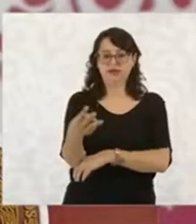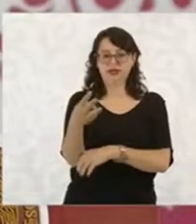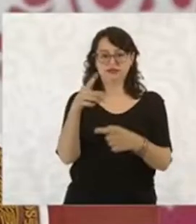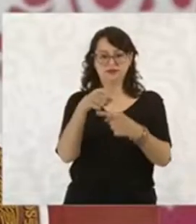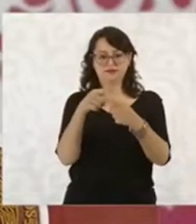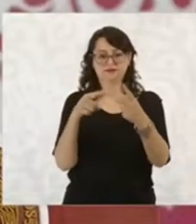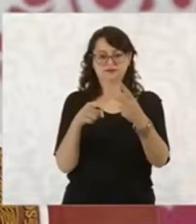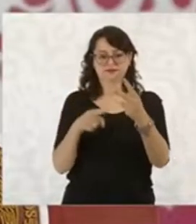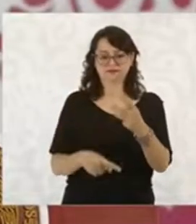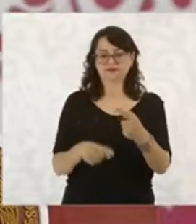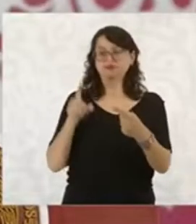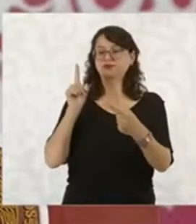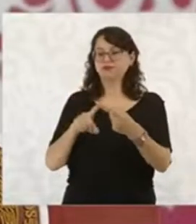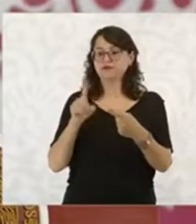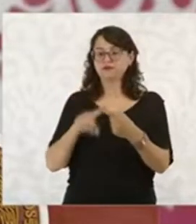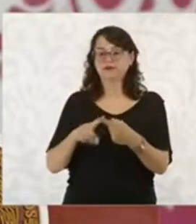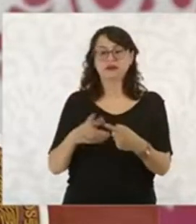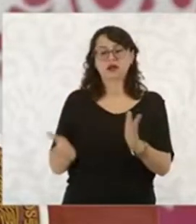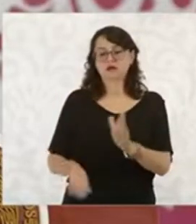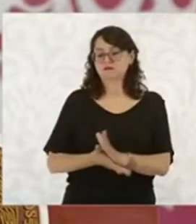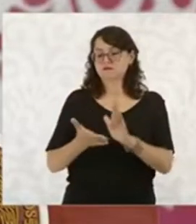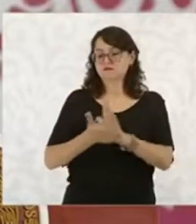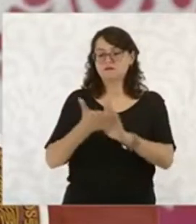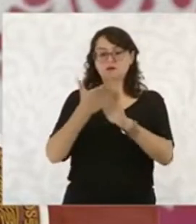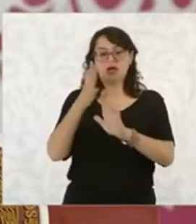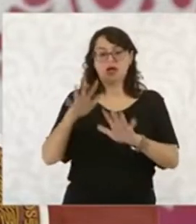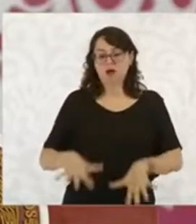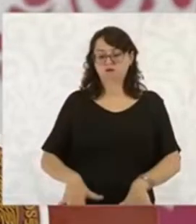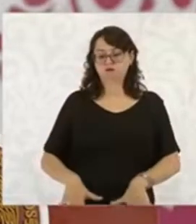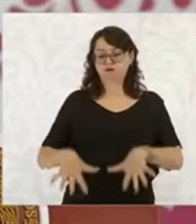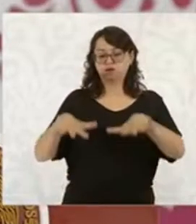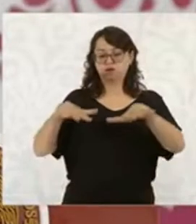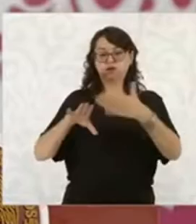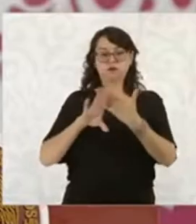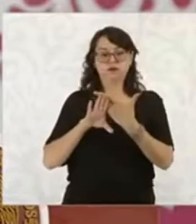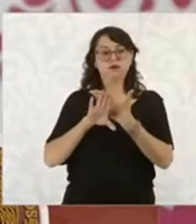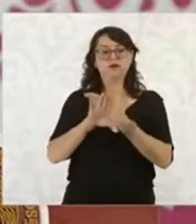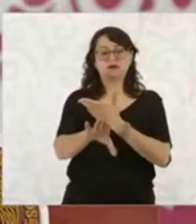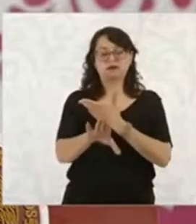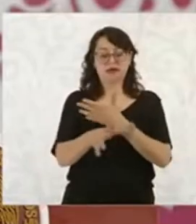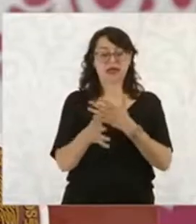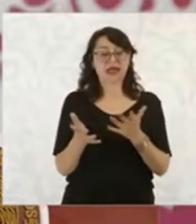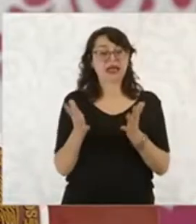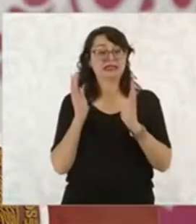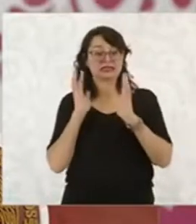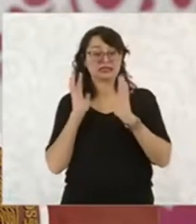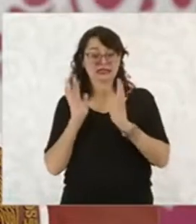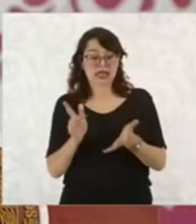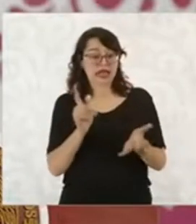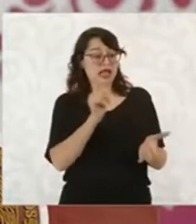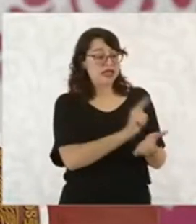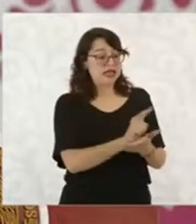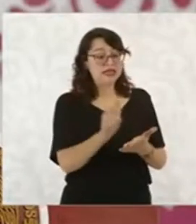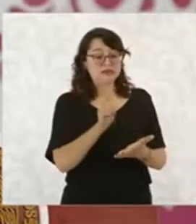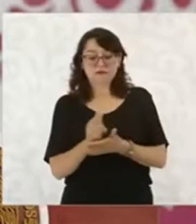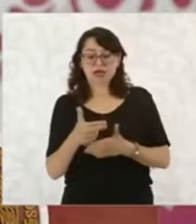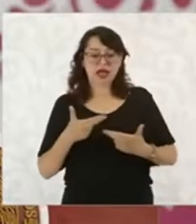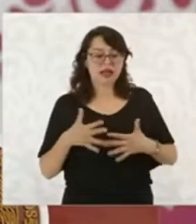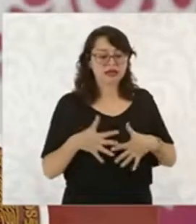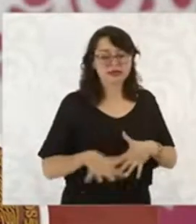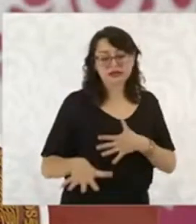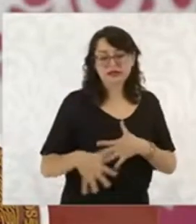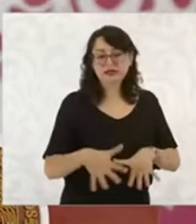de protección contra inundaciones, de las cuales ya se tienen obras concluidas de desasolve en el río de la